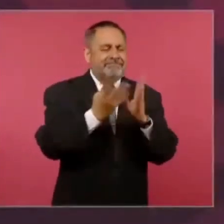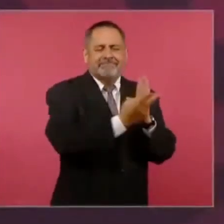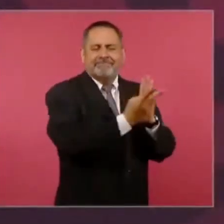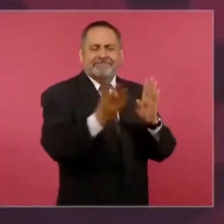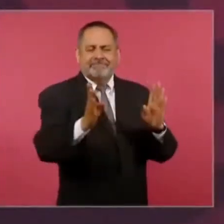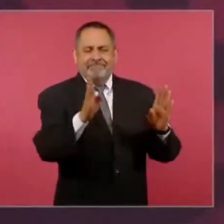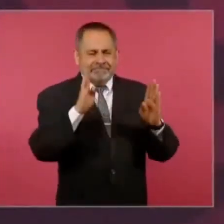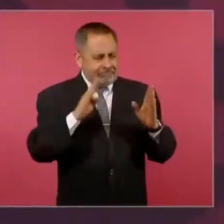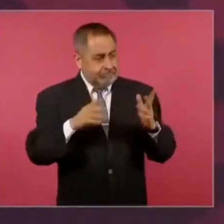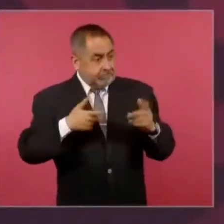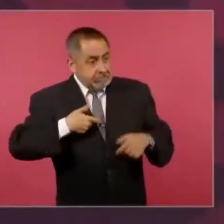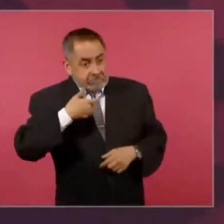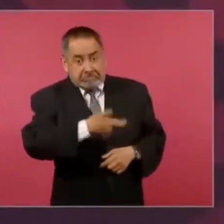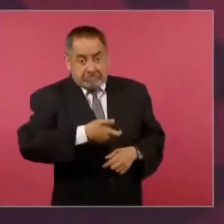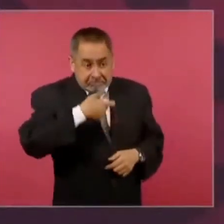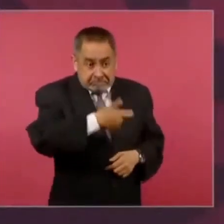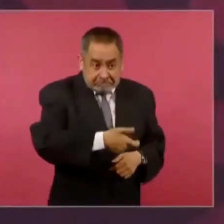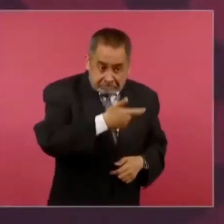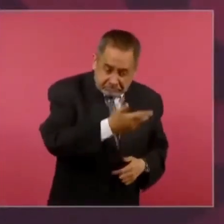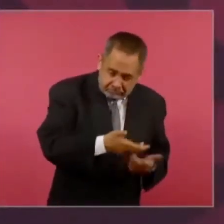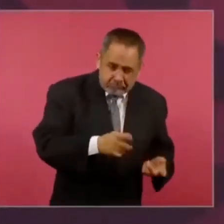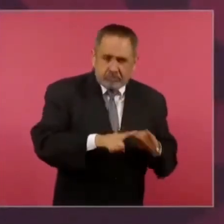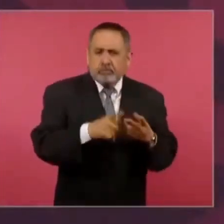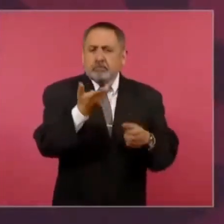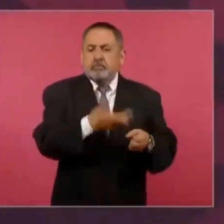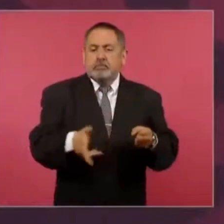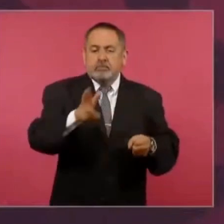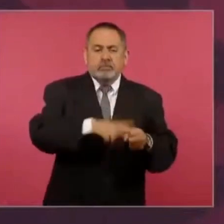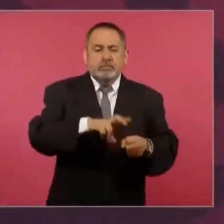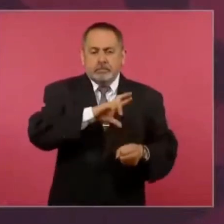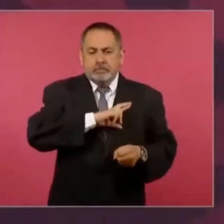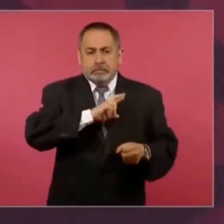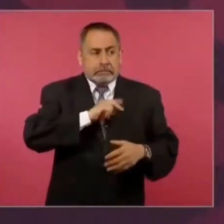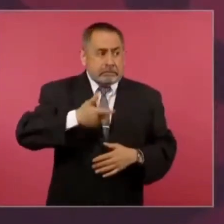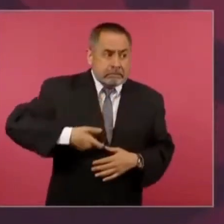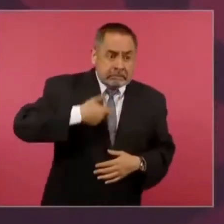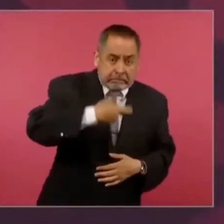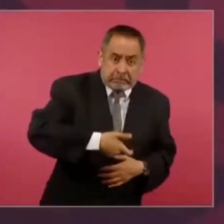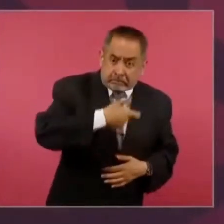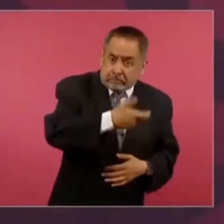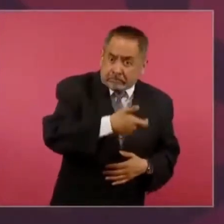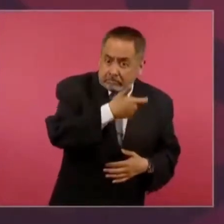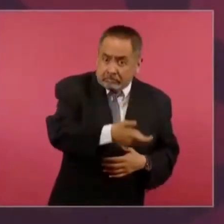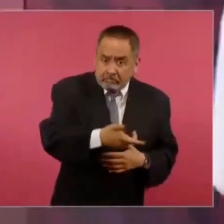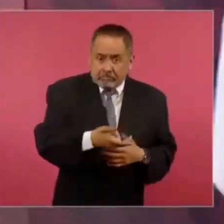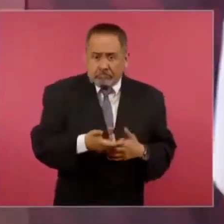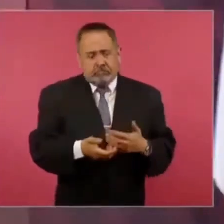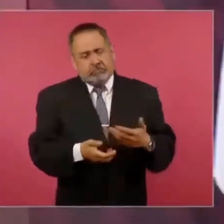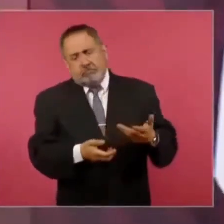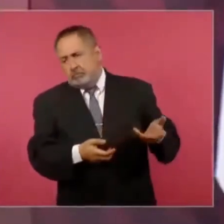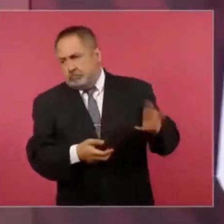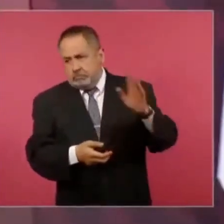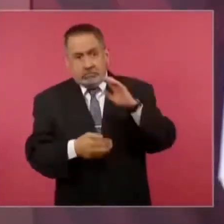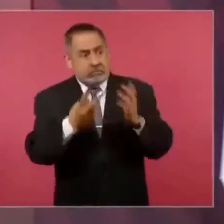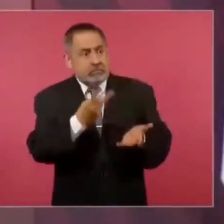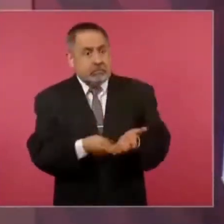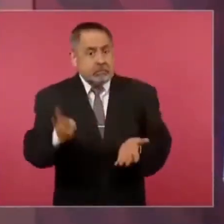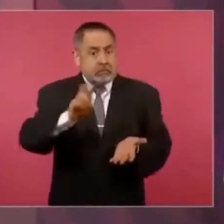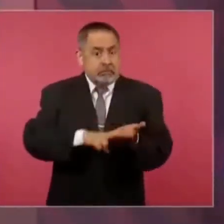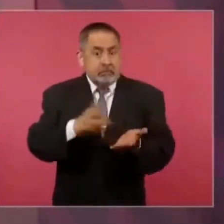los hospitales privados que construyeron al doble, al triple,